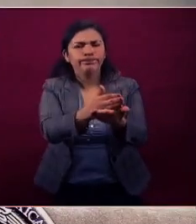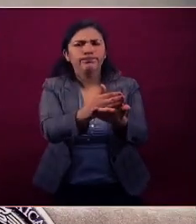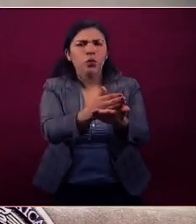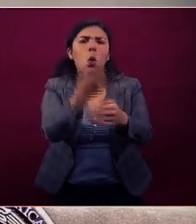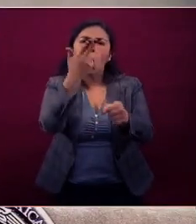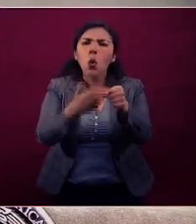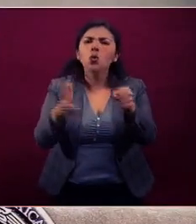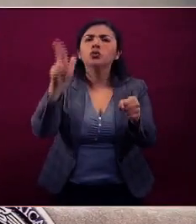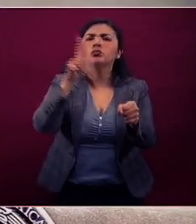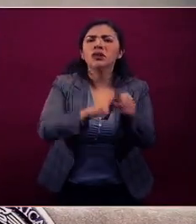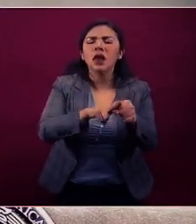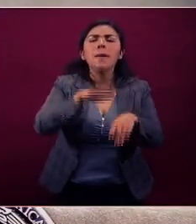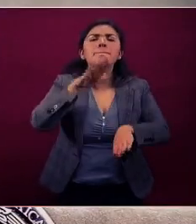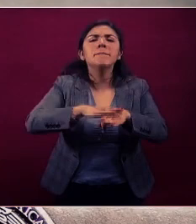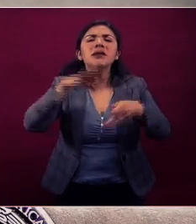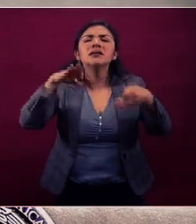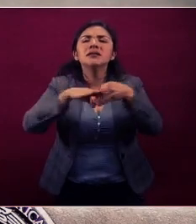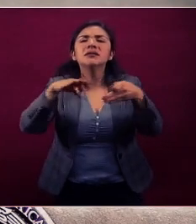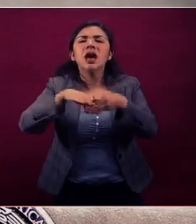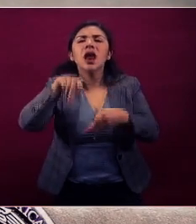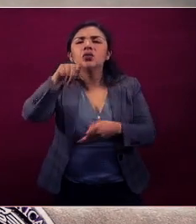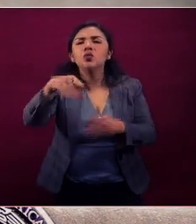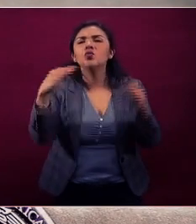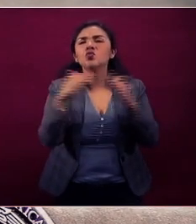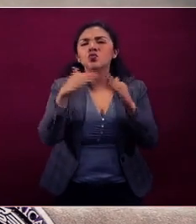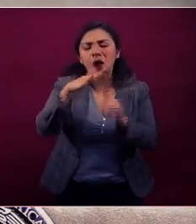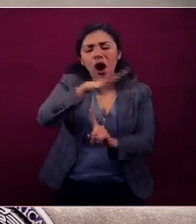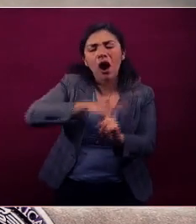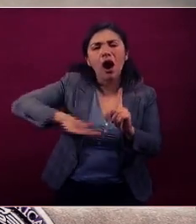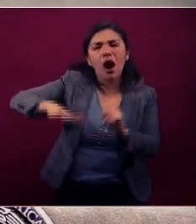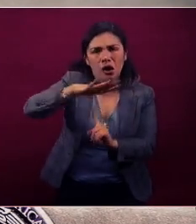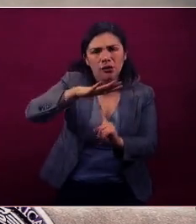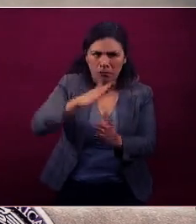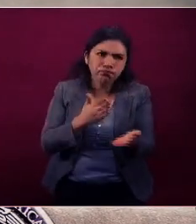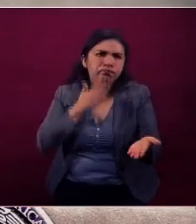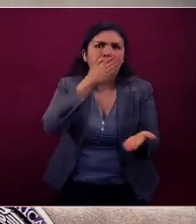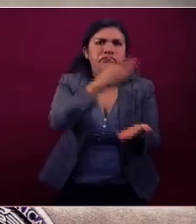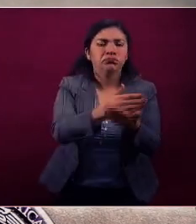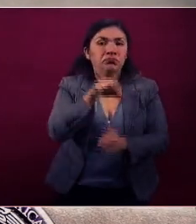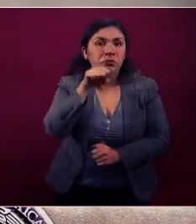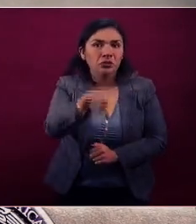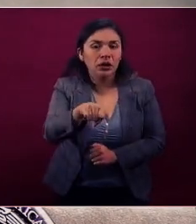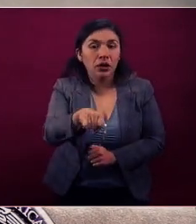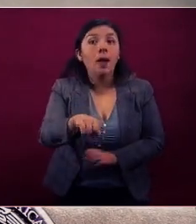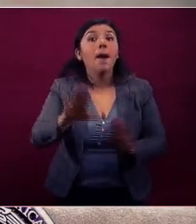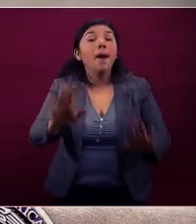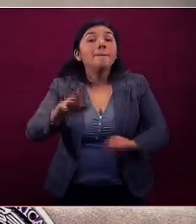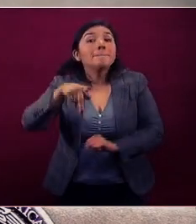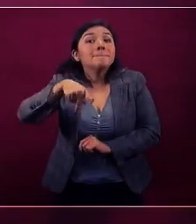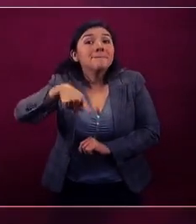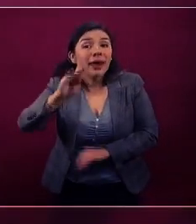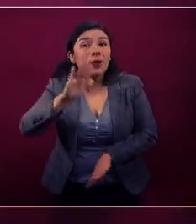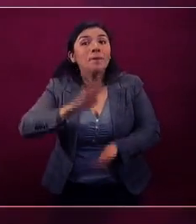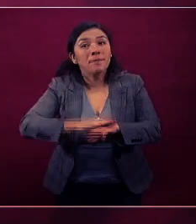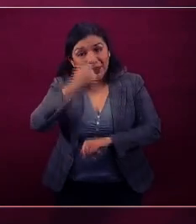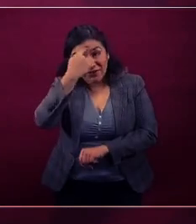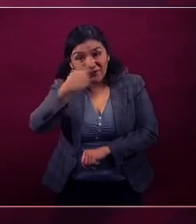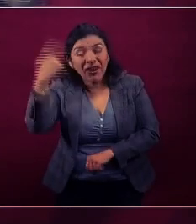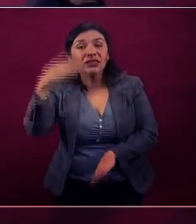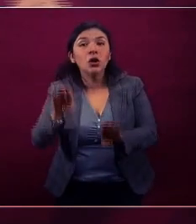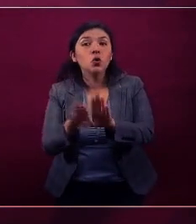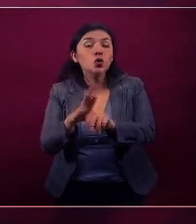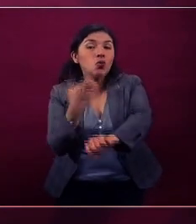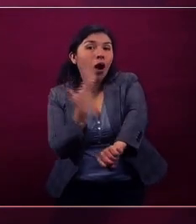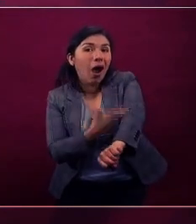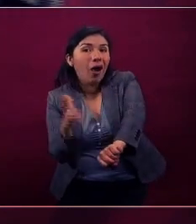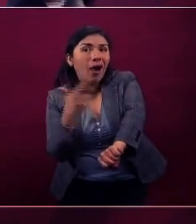al hospital que esté más cercano a su domicilio. Pero para facilitar el proceso y que no